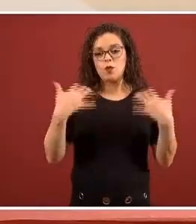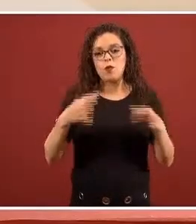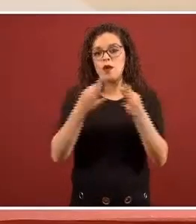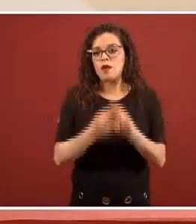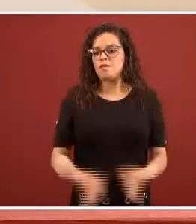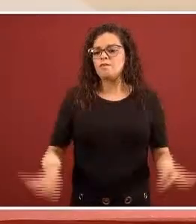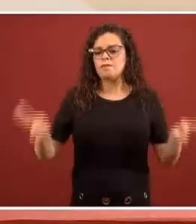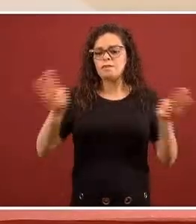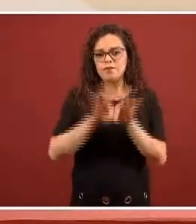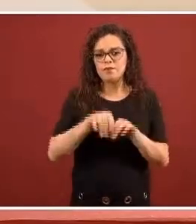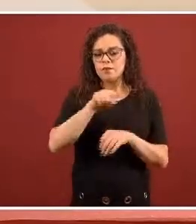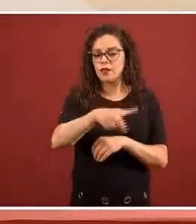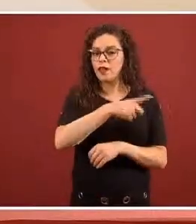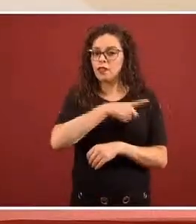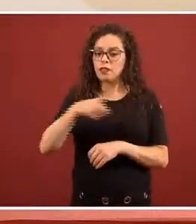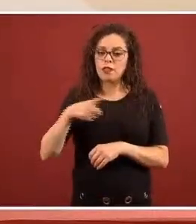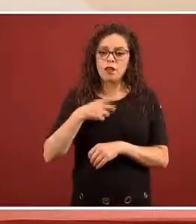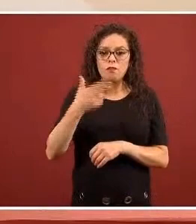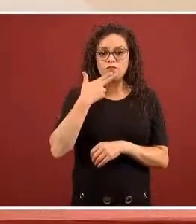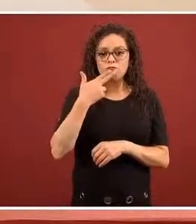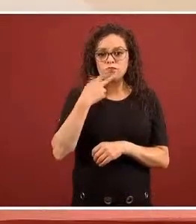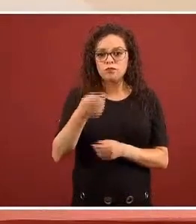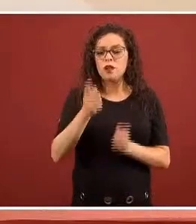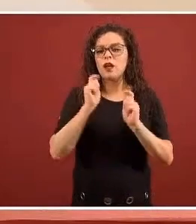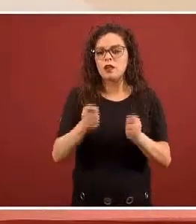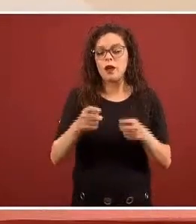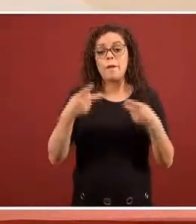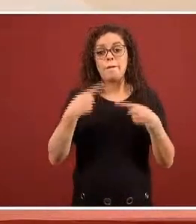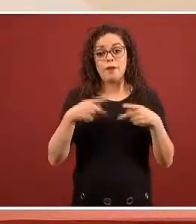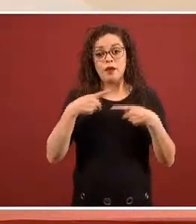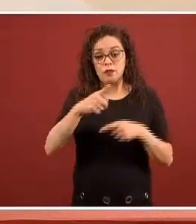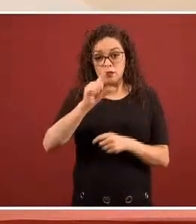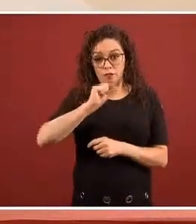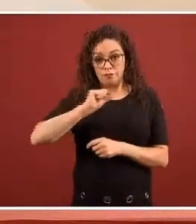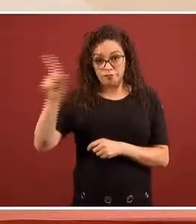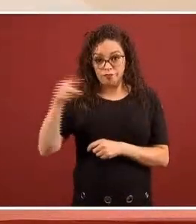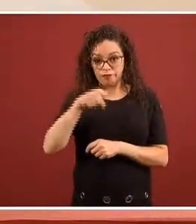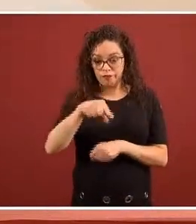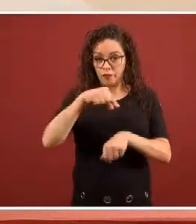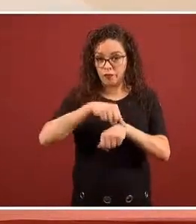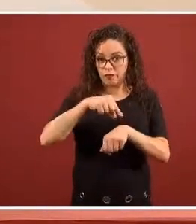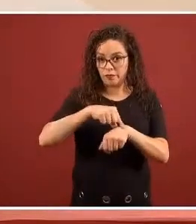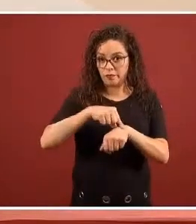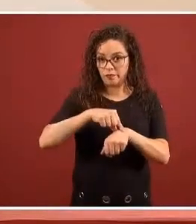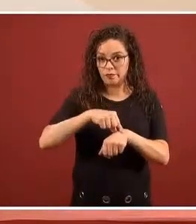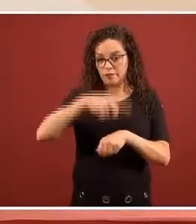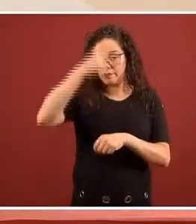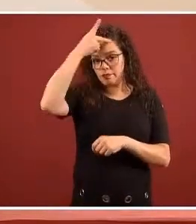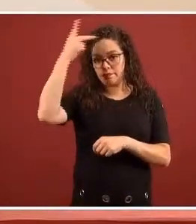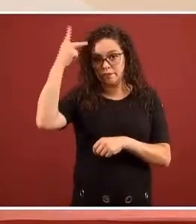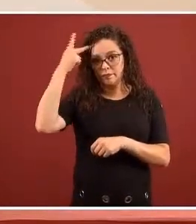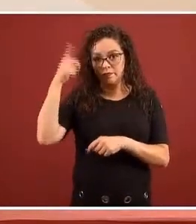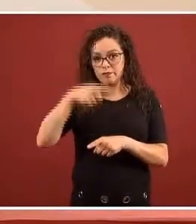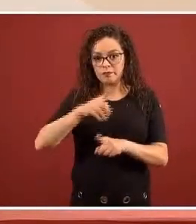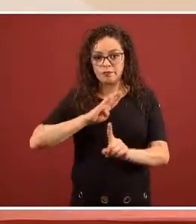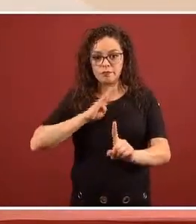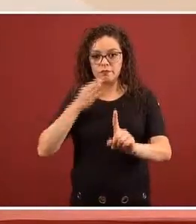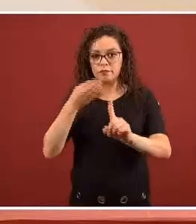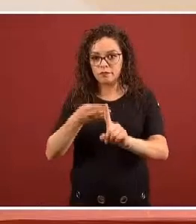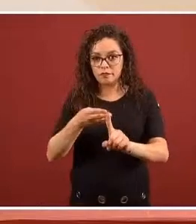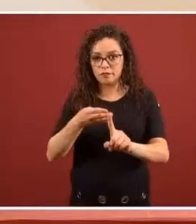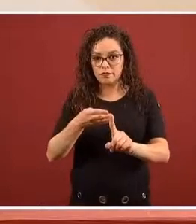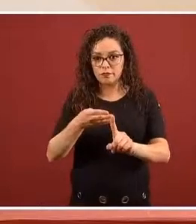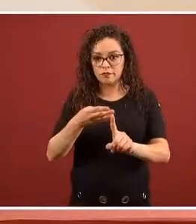indispensablemente debe utilizar las personas profesionales de la salud que están directamente haciendo procedimientos que